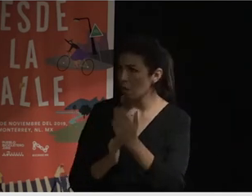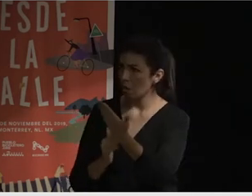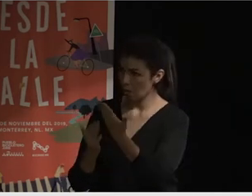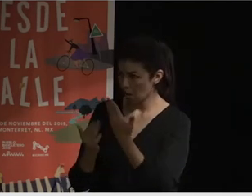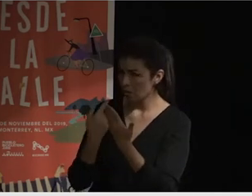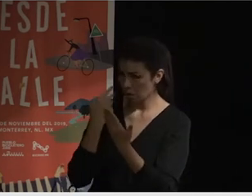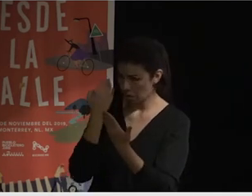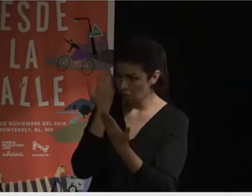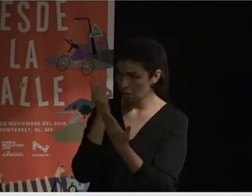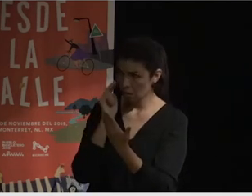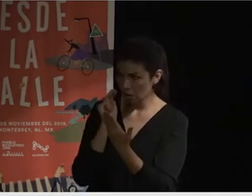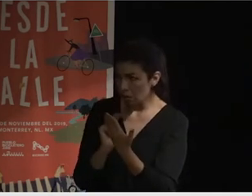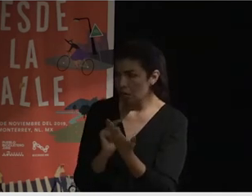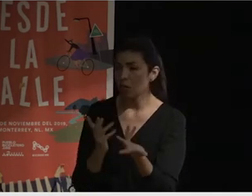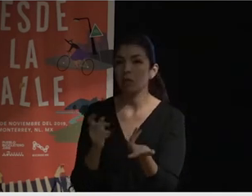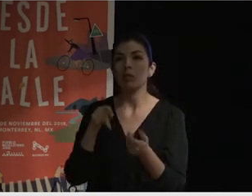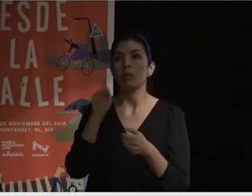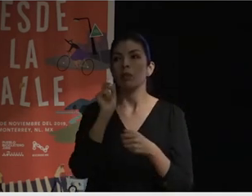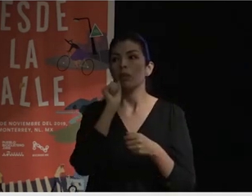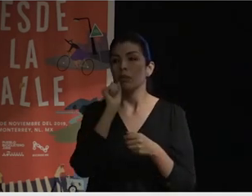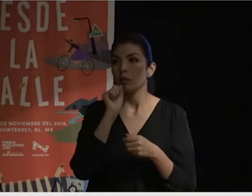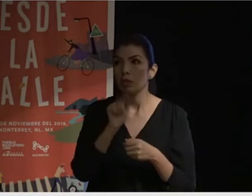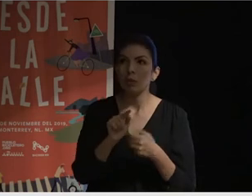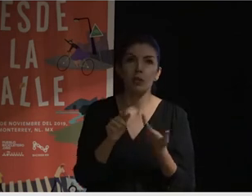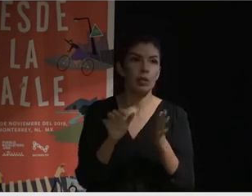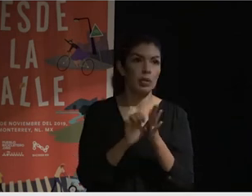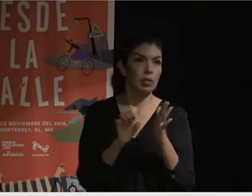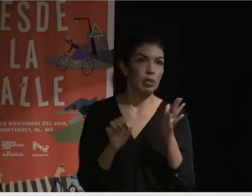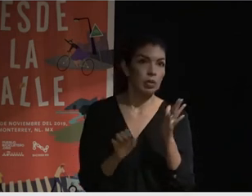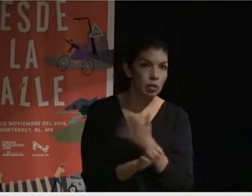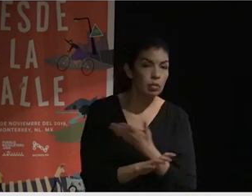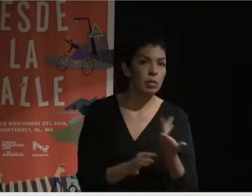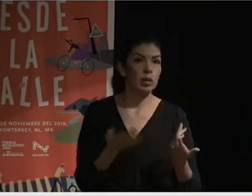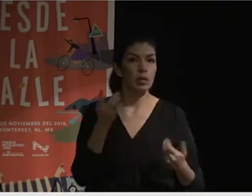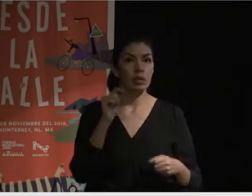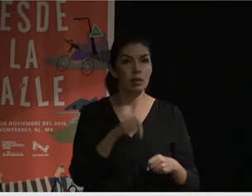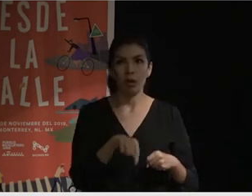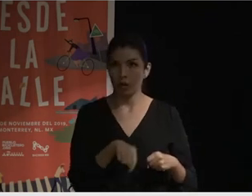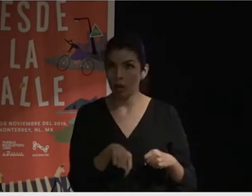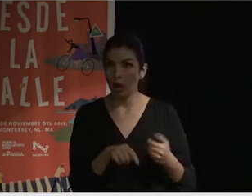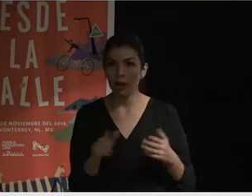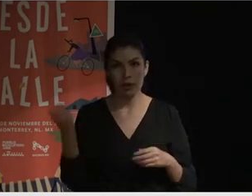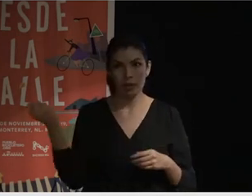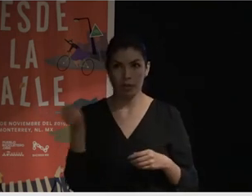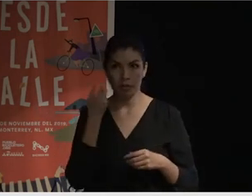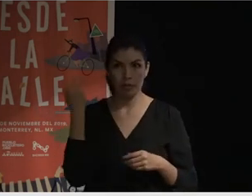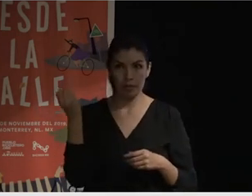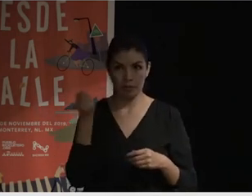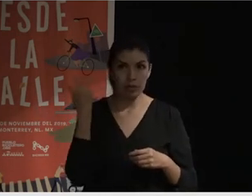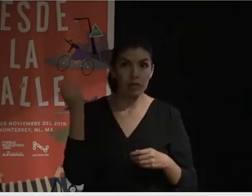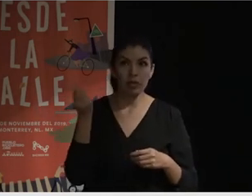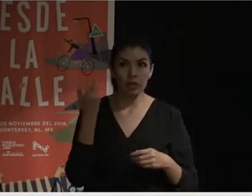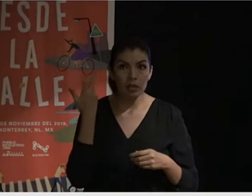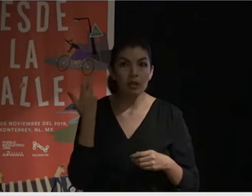que, pero con cosas como esto, cuando digo, aquí este evento va a terminar y yo estoy súper emocionada de saber